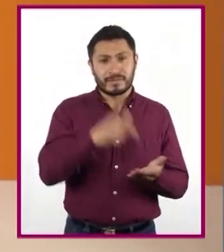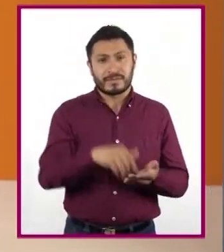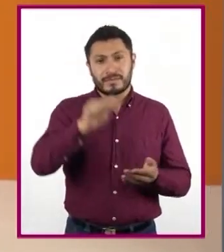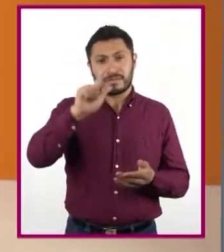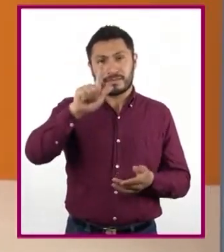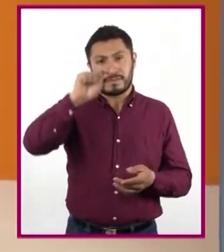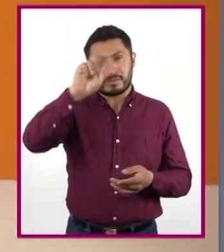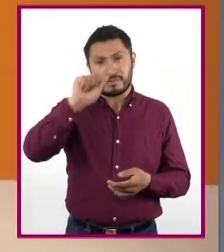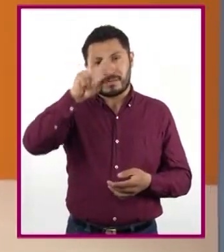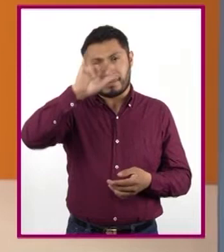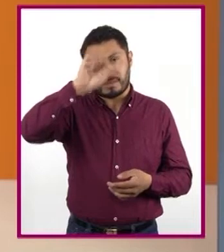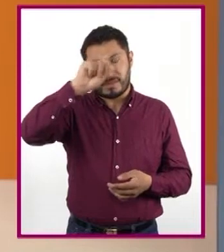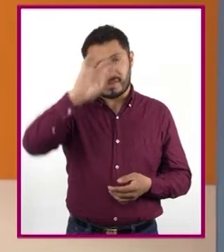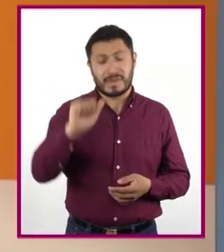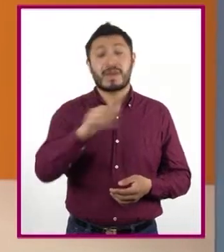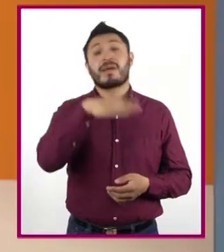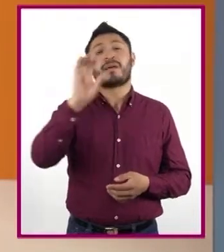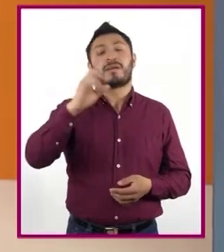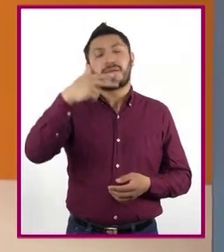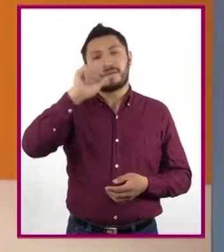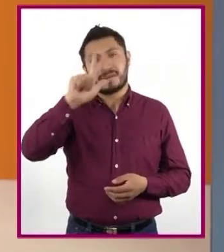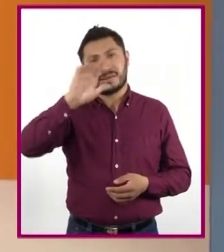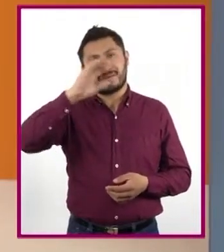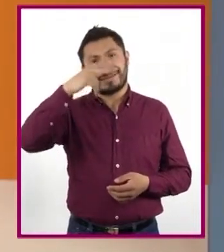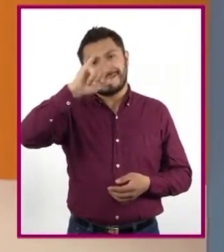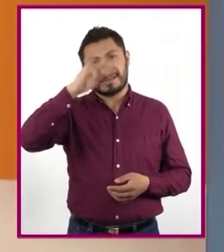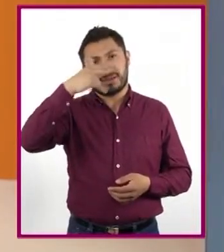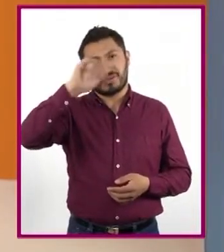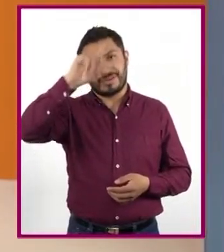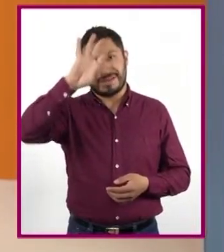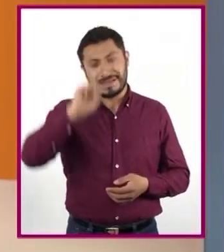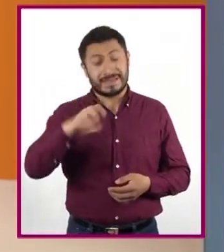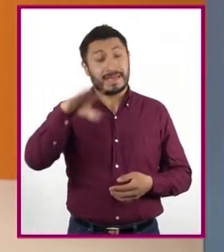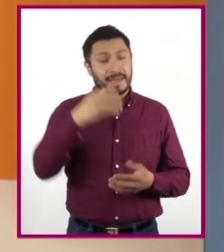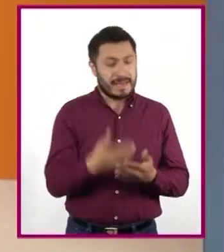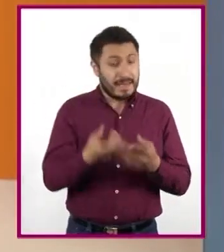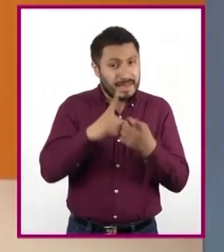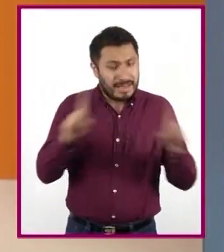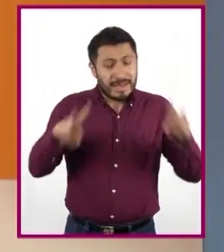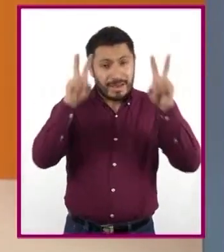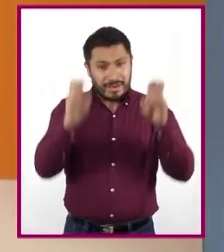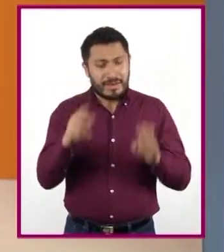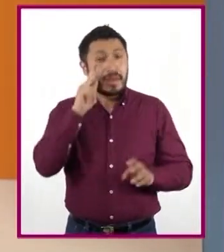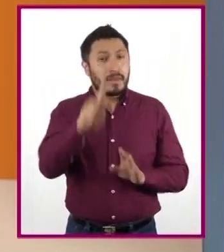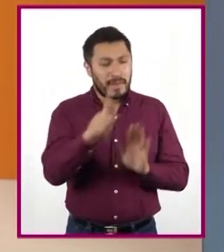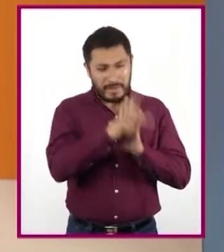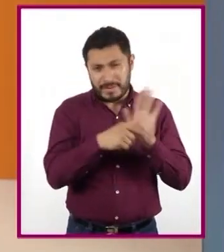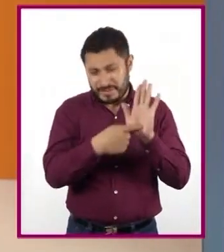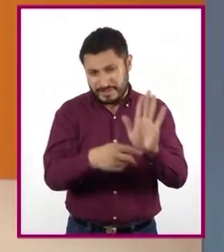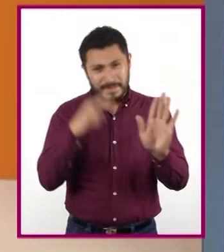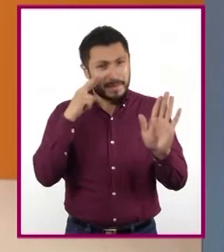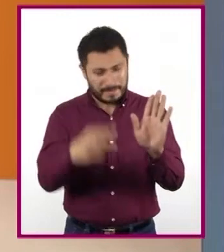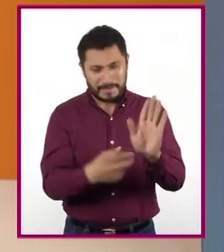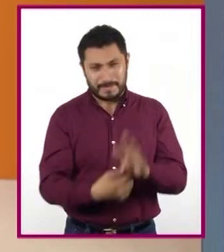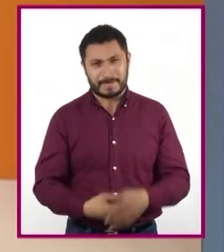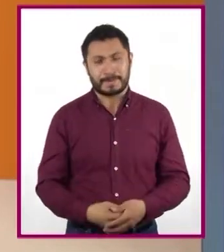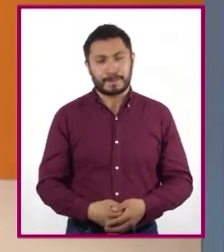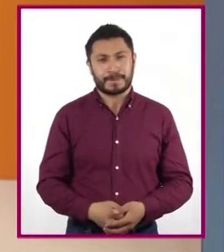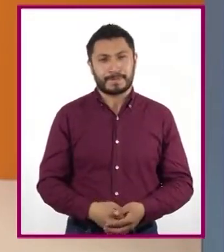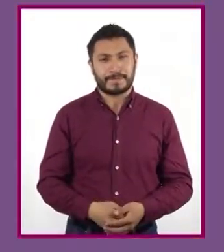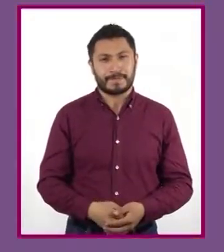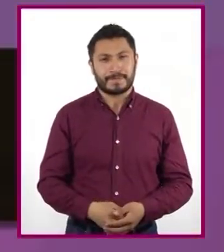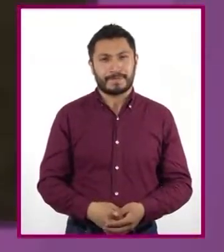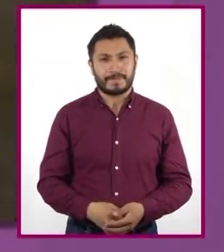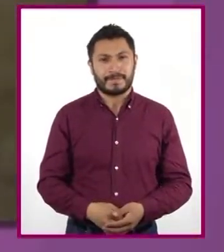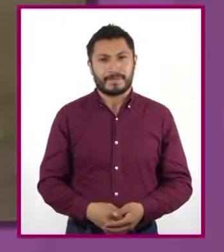Altavista Chalchihuites. Pero antes de iniciar con el desarrollo del tema, te invito a que veamos el siguiente video. Adelante.